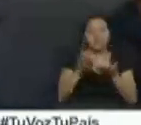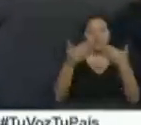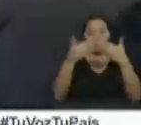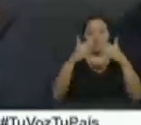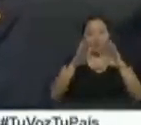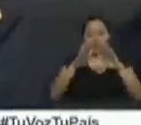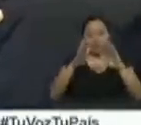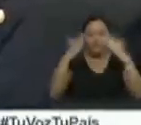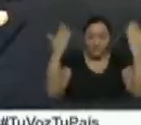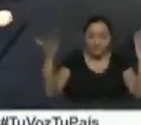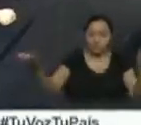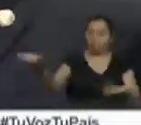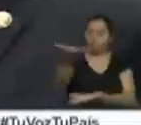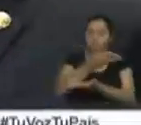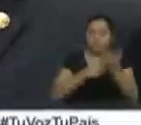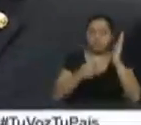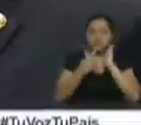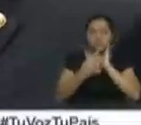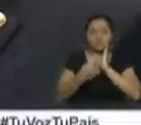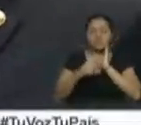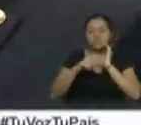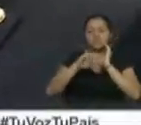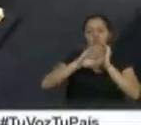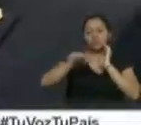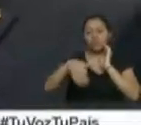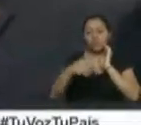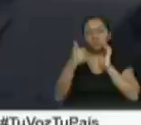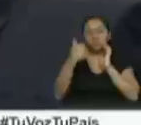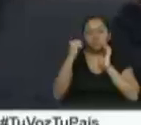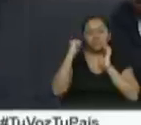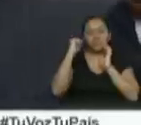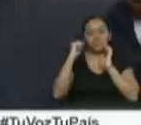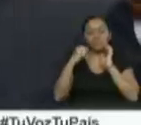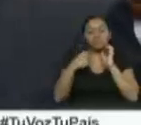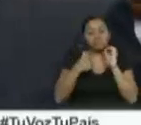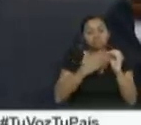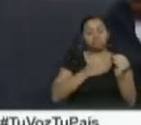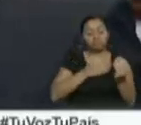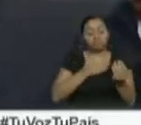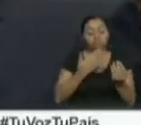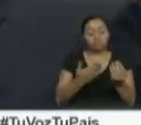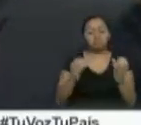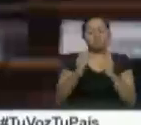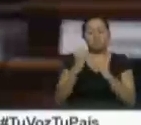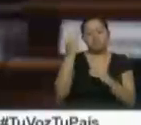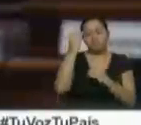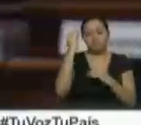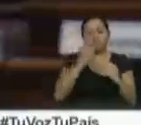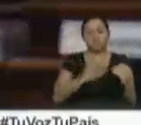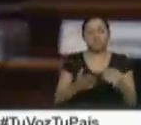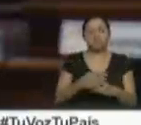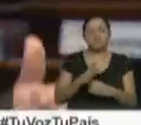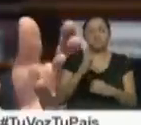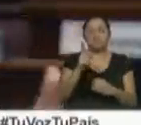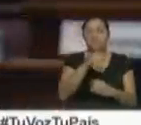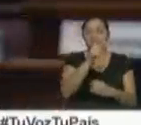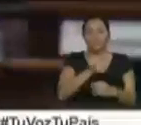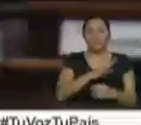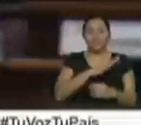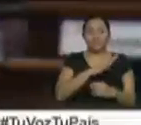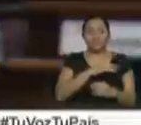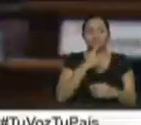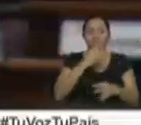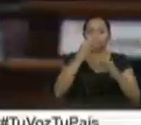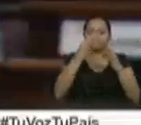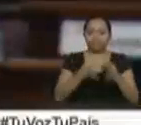abiertas, una asamblea para todos. Y saludamos esa iniciativa. Burbano señaló que es acertado